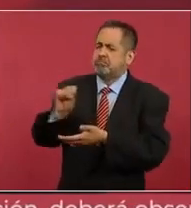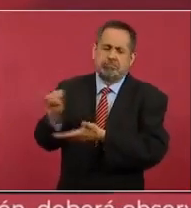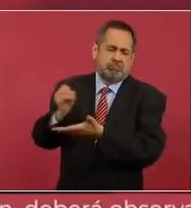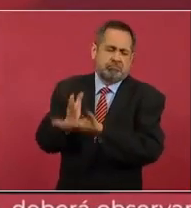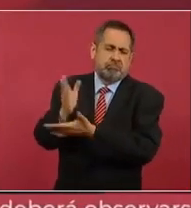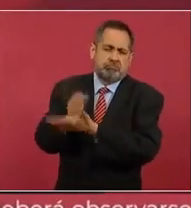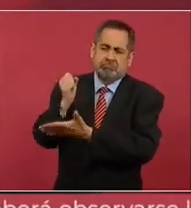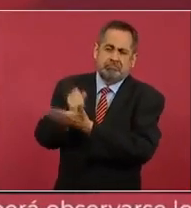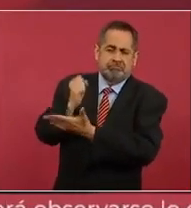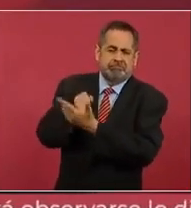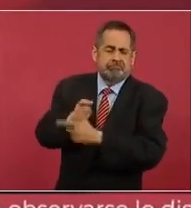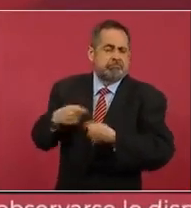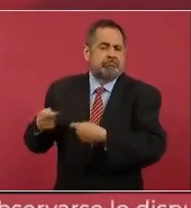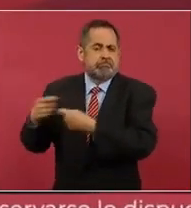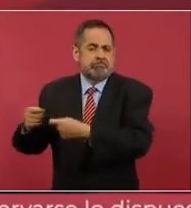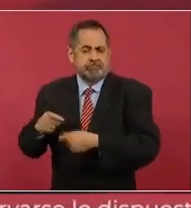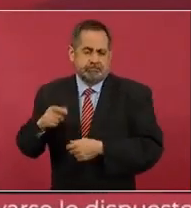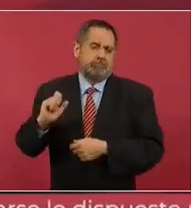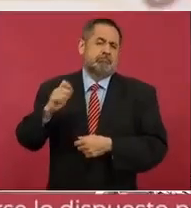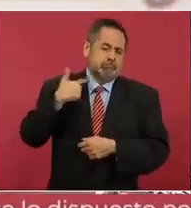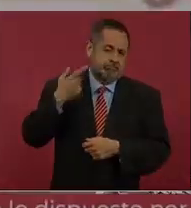en los gobiernos conservadores.